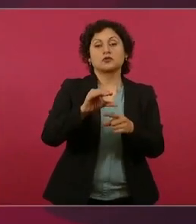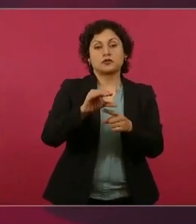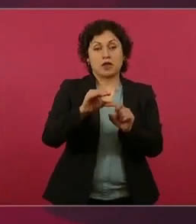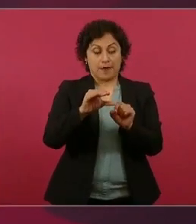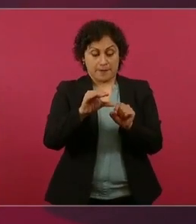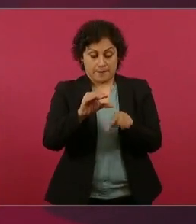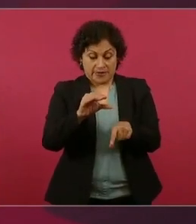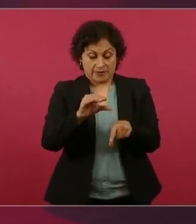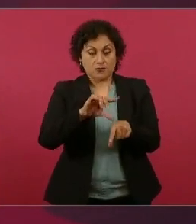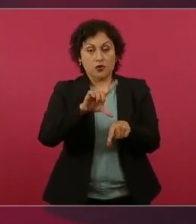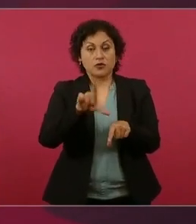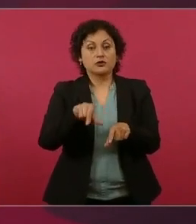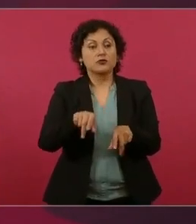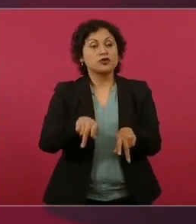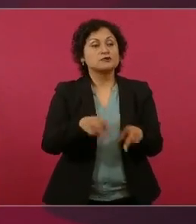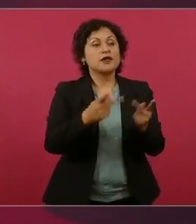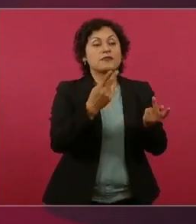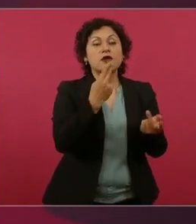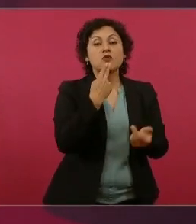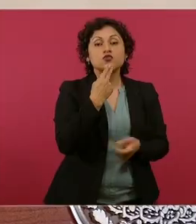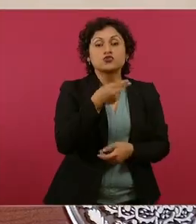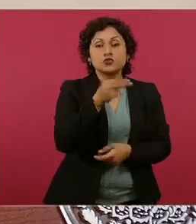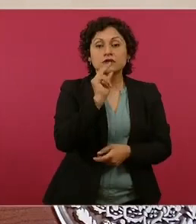queda la droga, no es tequila.